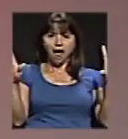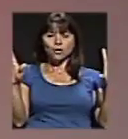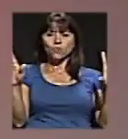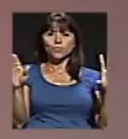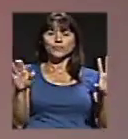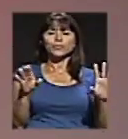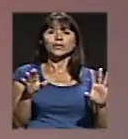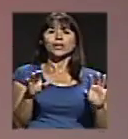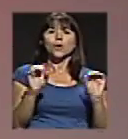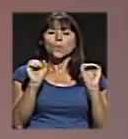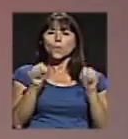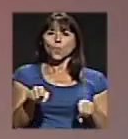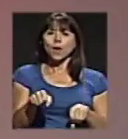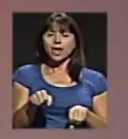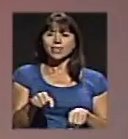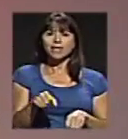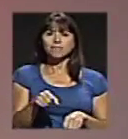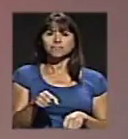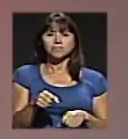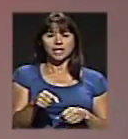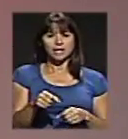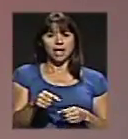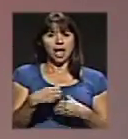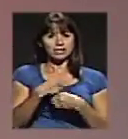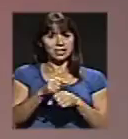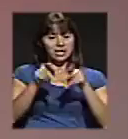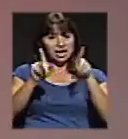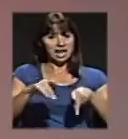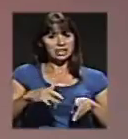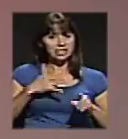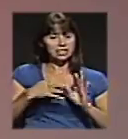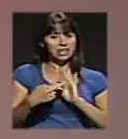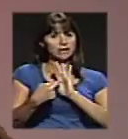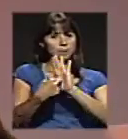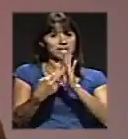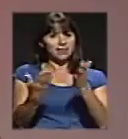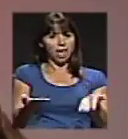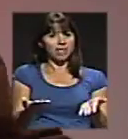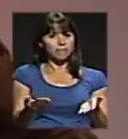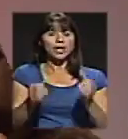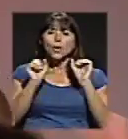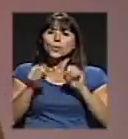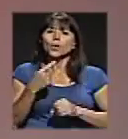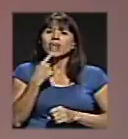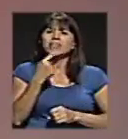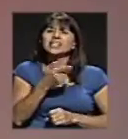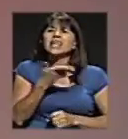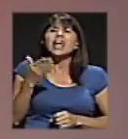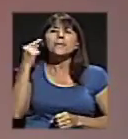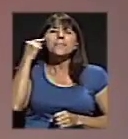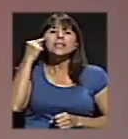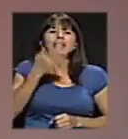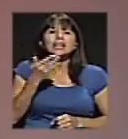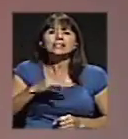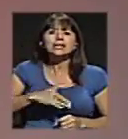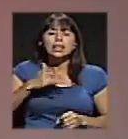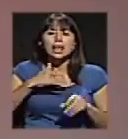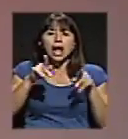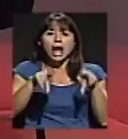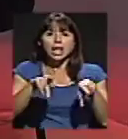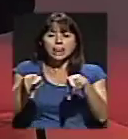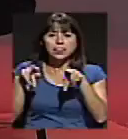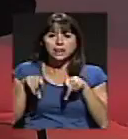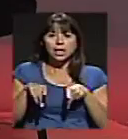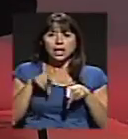de forma que la gente se sienta representada lo que la gente piensa, lo que la gente siente. Y bueno, ese liderazgo tiene